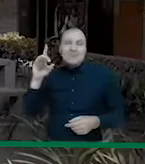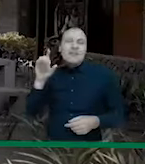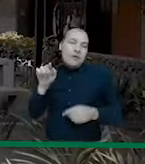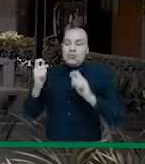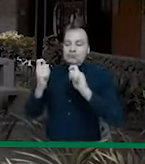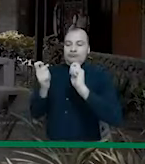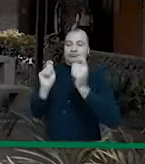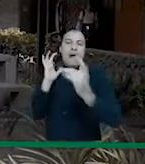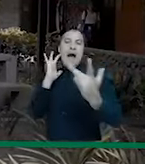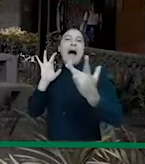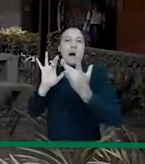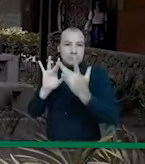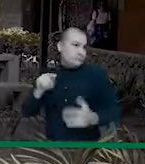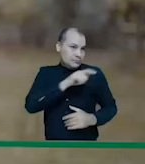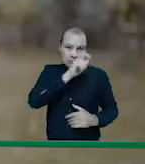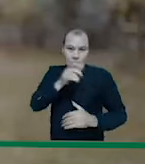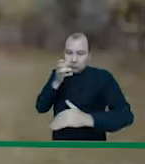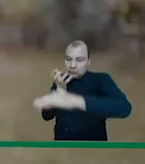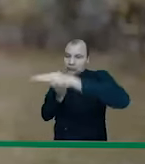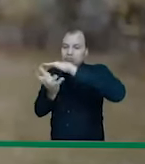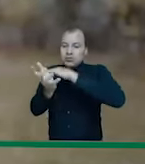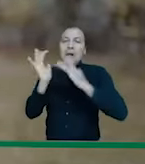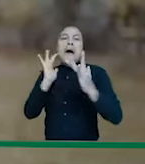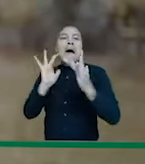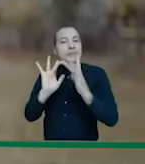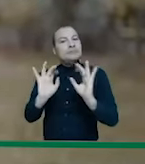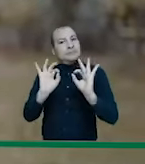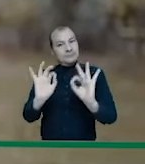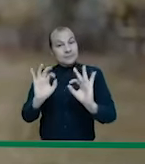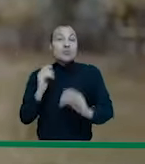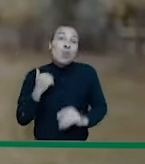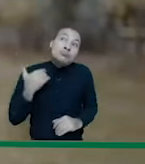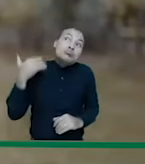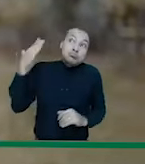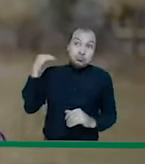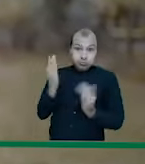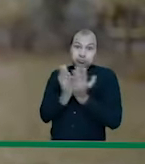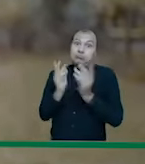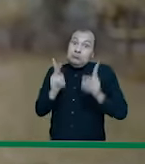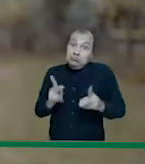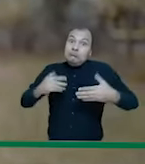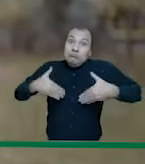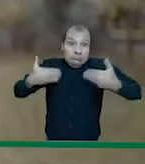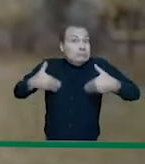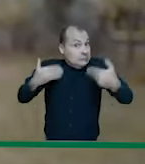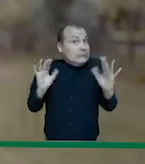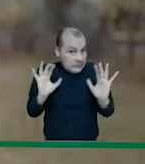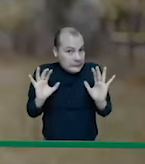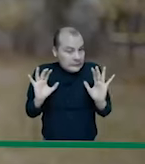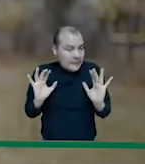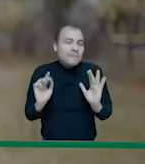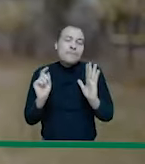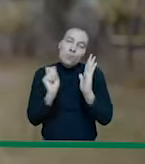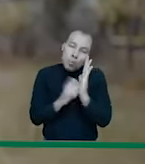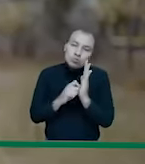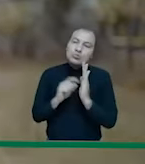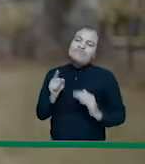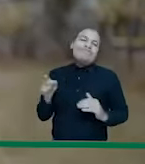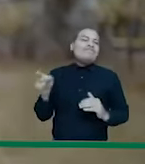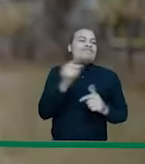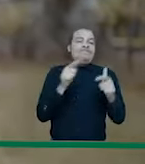diseño universal o de ajuste razonable dependiendo de la circunstancia. Entonces, pues la vida mía como estudiante